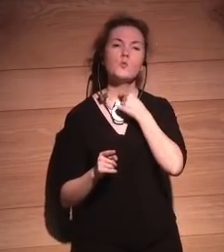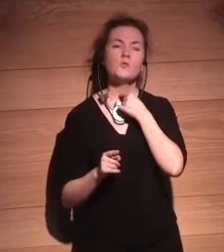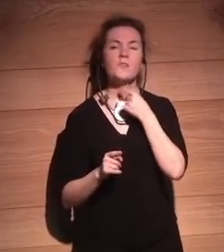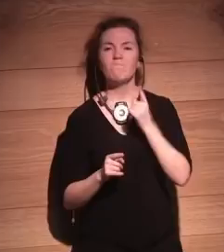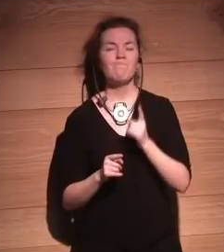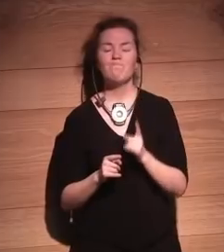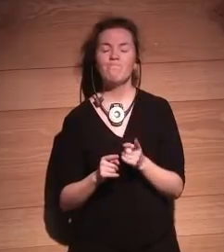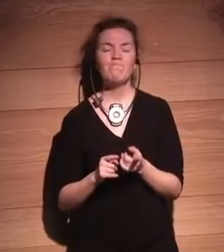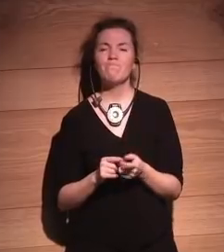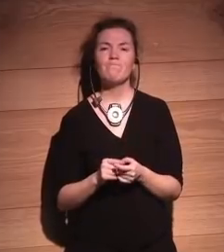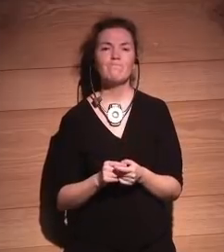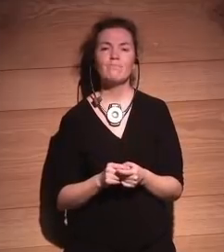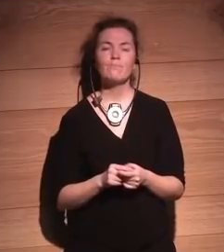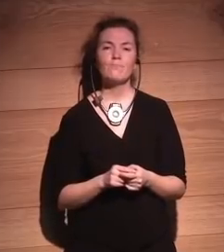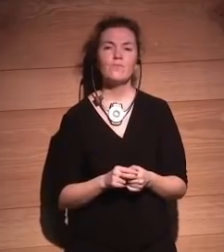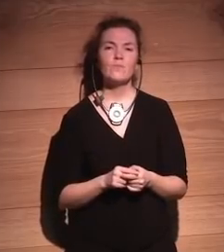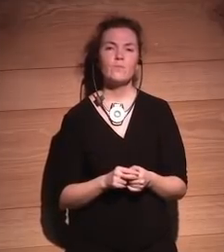necesariamente.